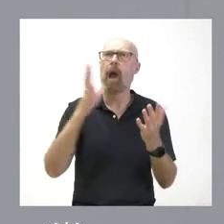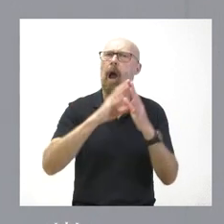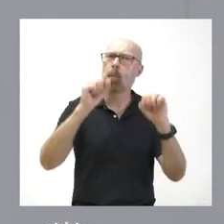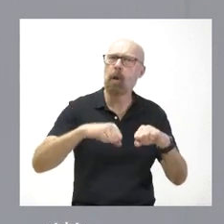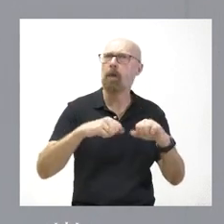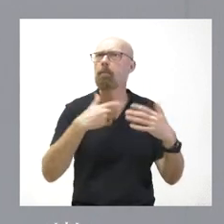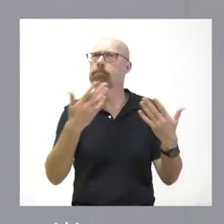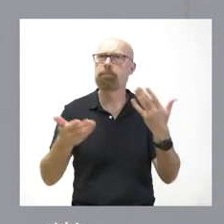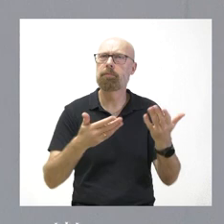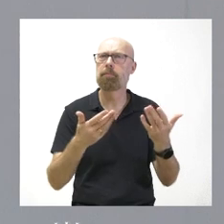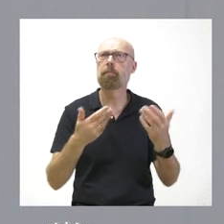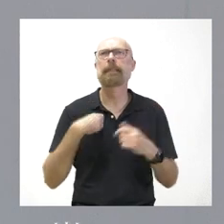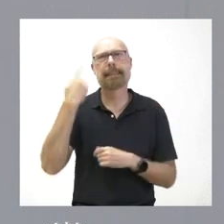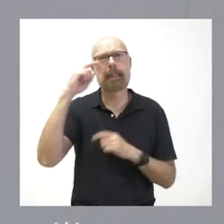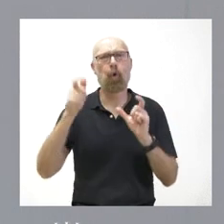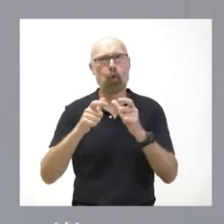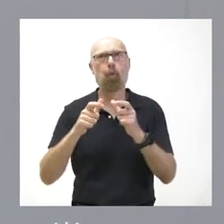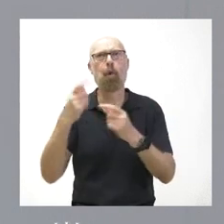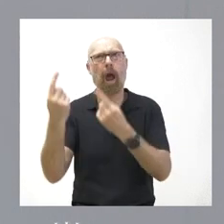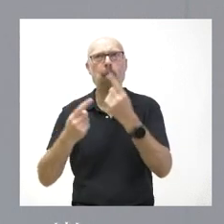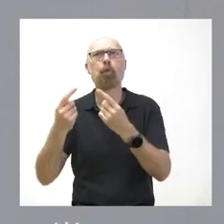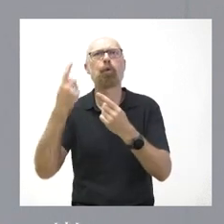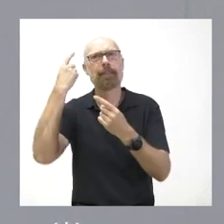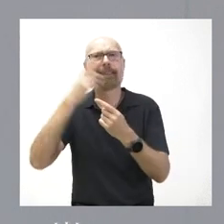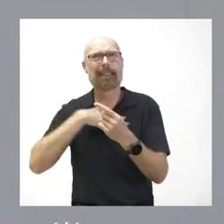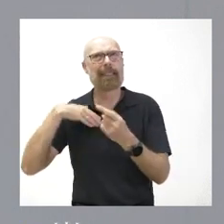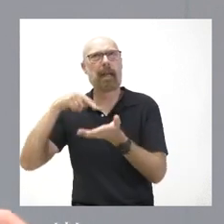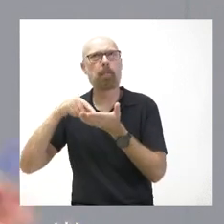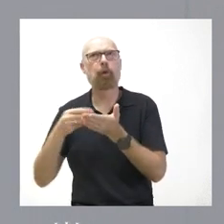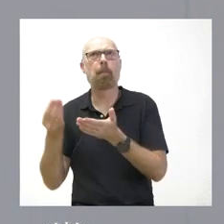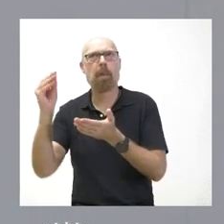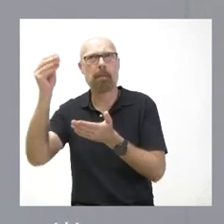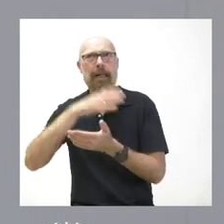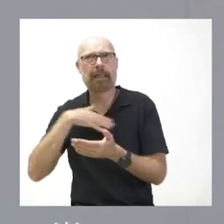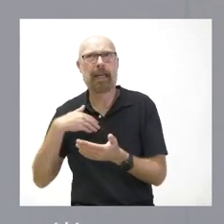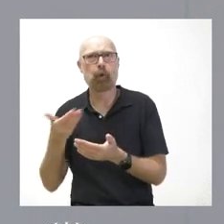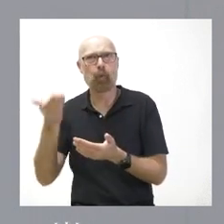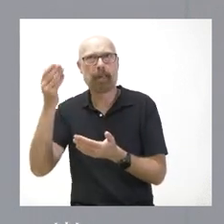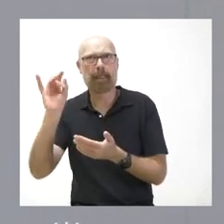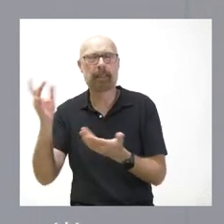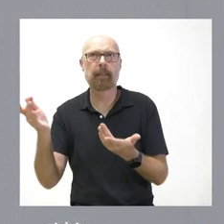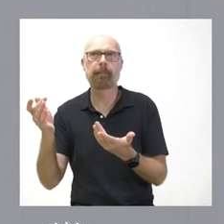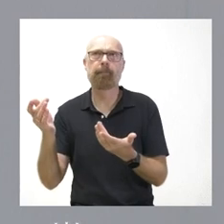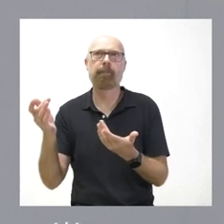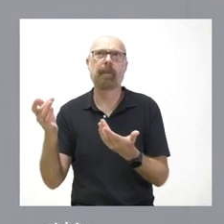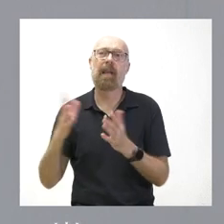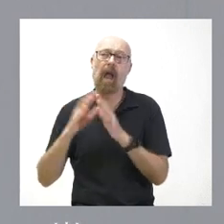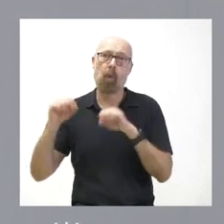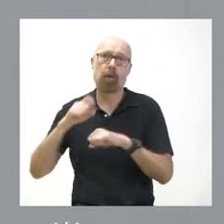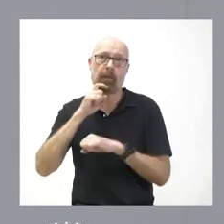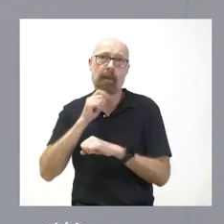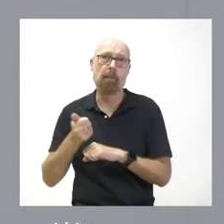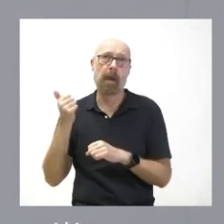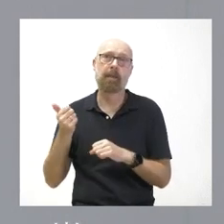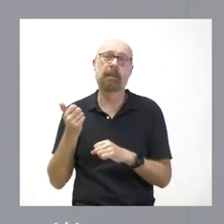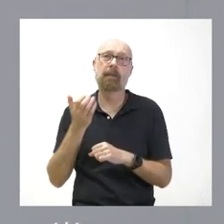los grupos sabemos que hay grupos que son más partidarios de subir impuestos ahí lógicamente hay que sea realista es más difícil un acuerdo cuando